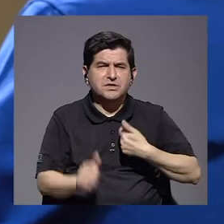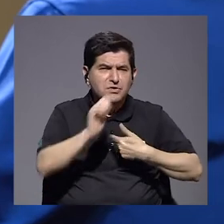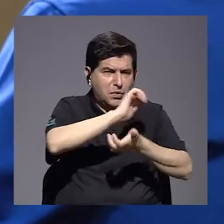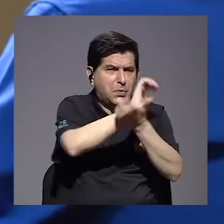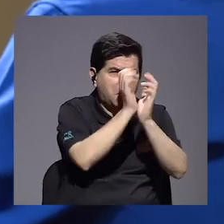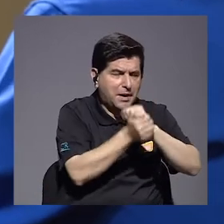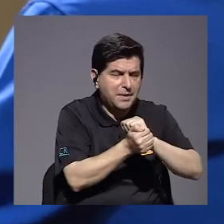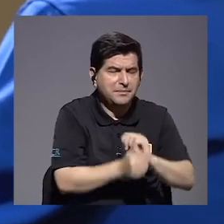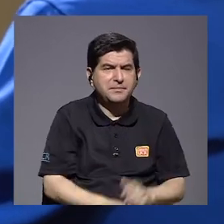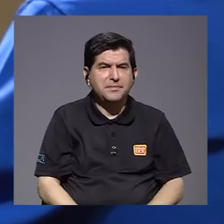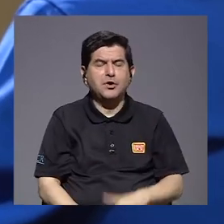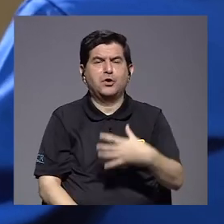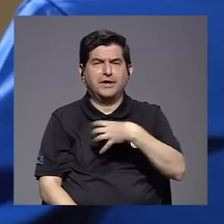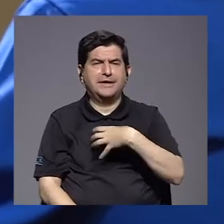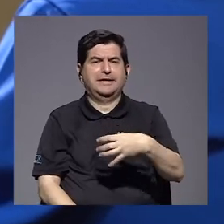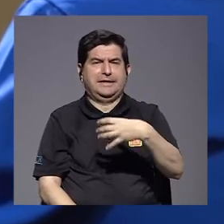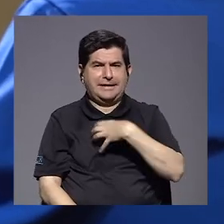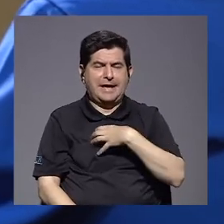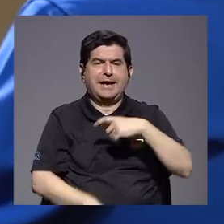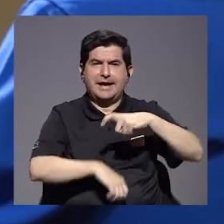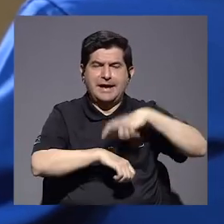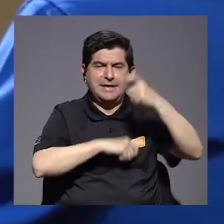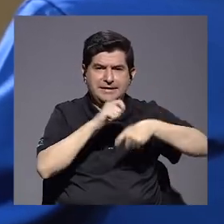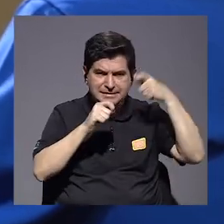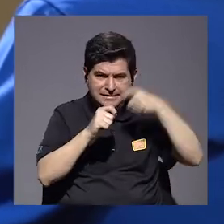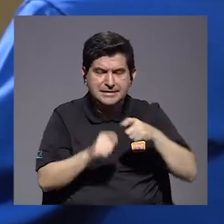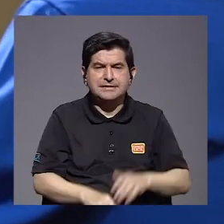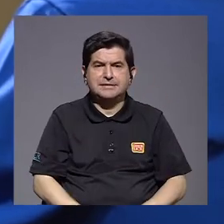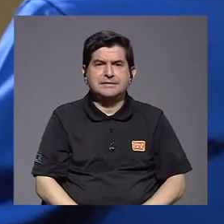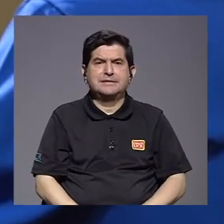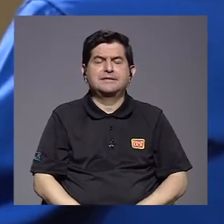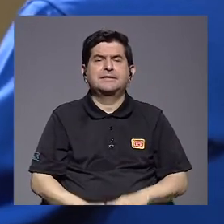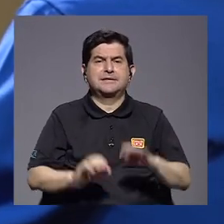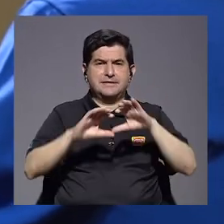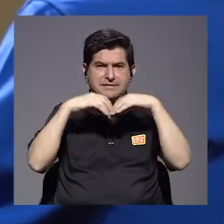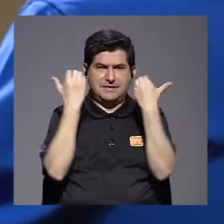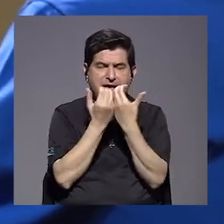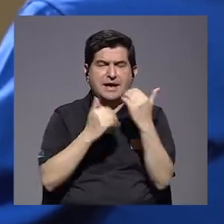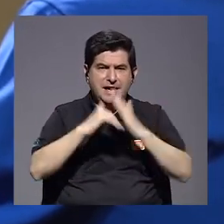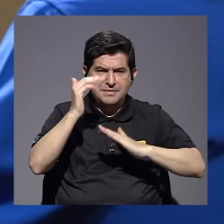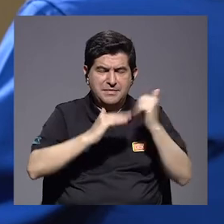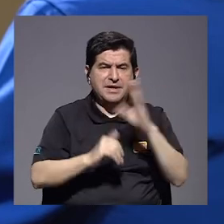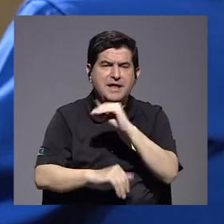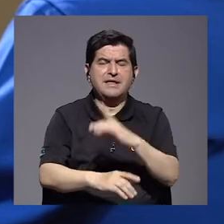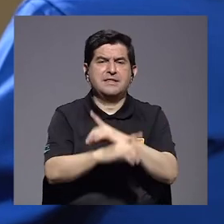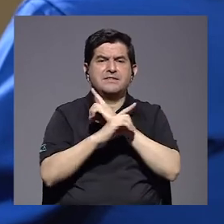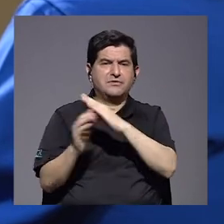doña Yamilet. Existió una queja en un momento determinado de la Cámara de Constructores y también de Defensoría.